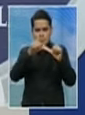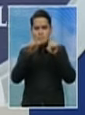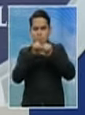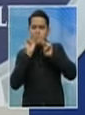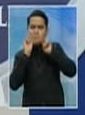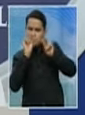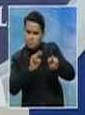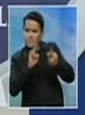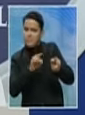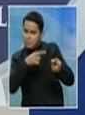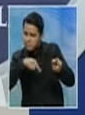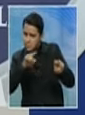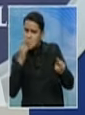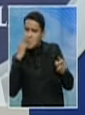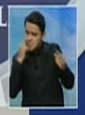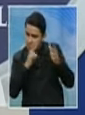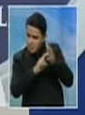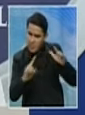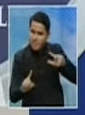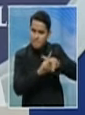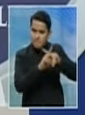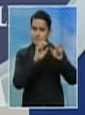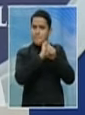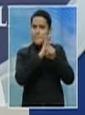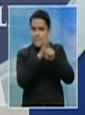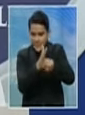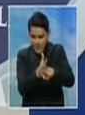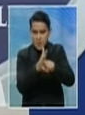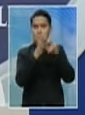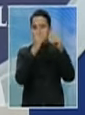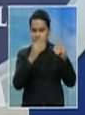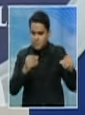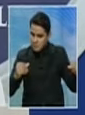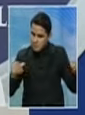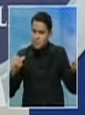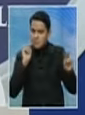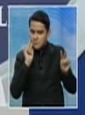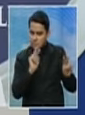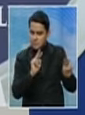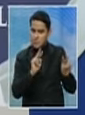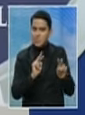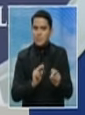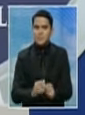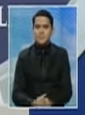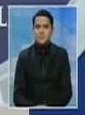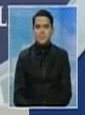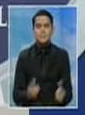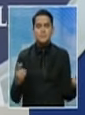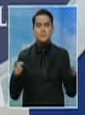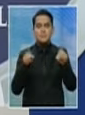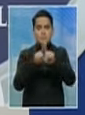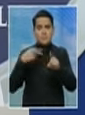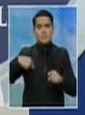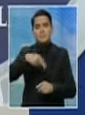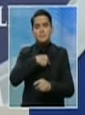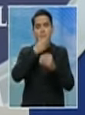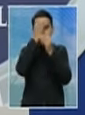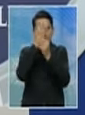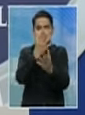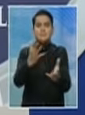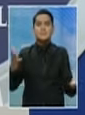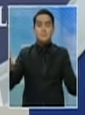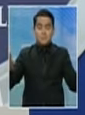manera constante para mitigar o reducir riesgos de contagio. Igual, podemos informar que